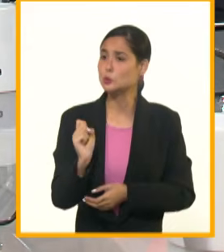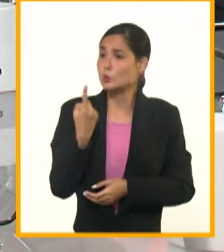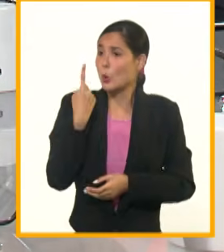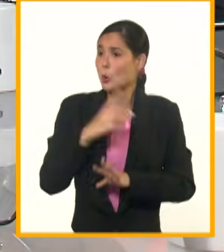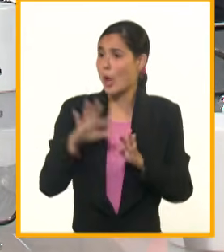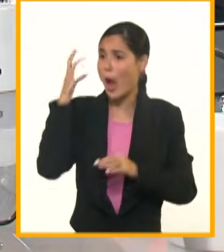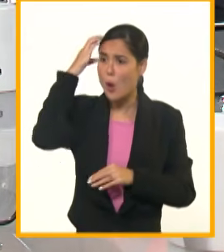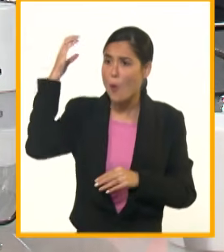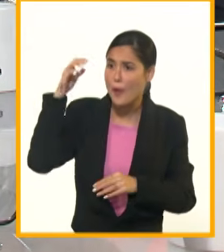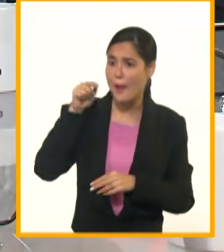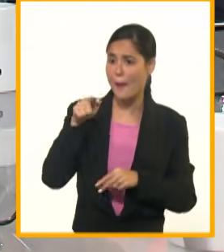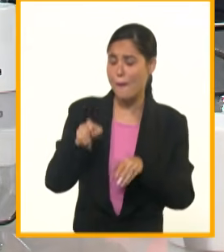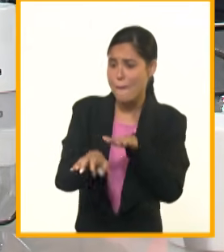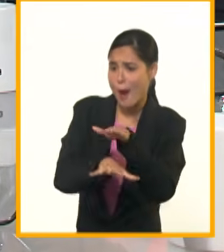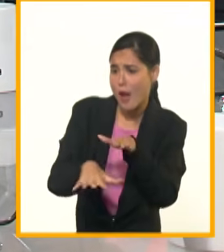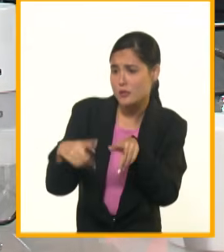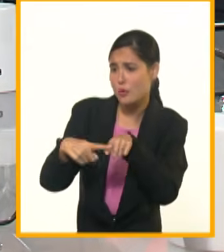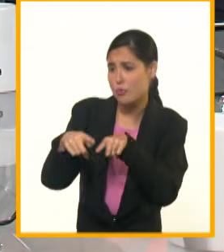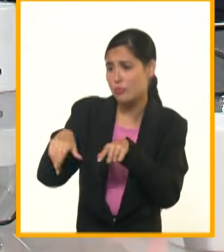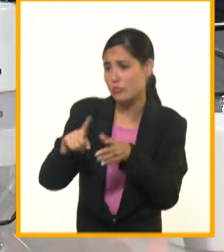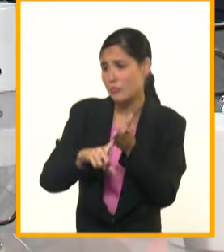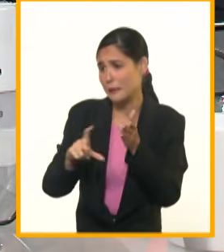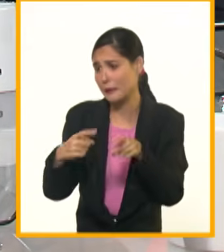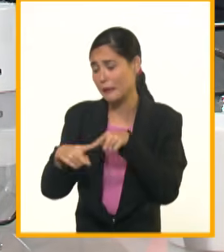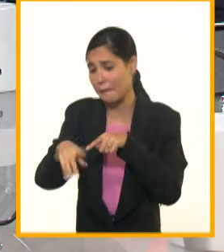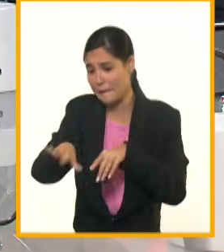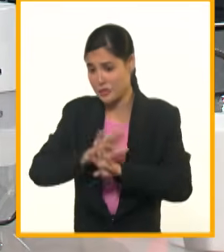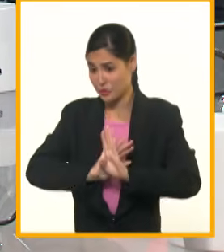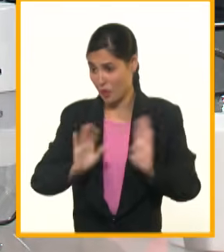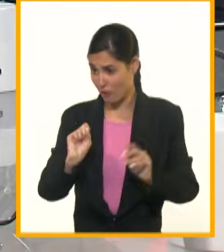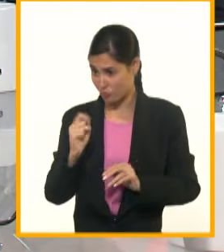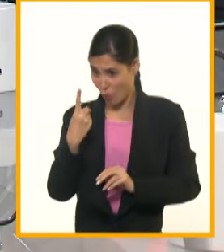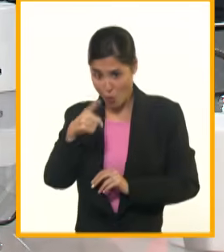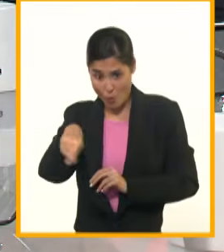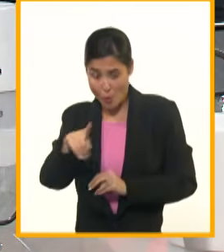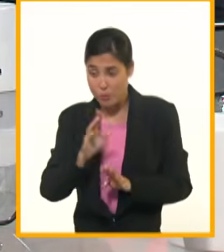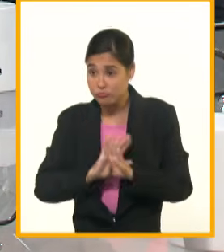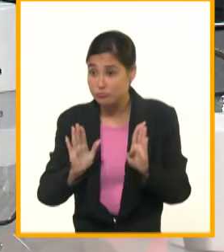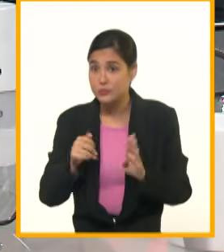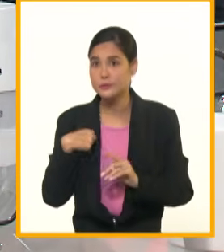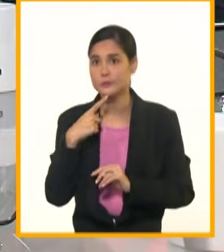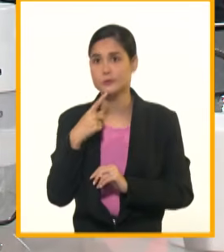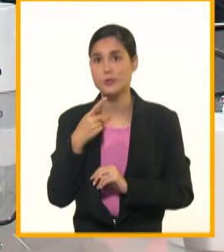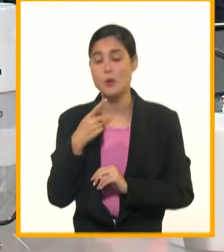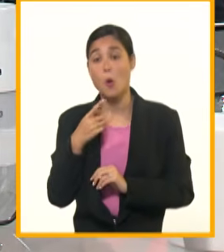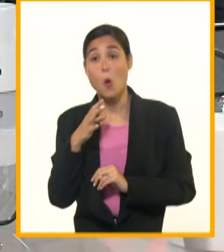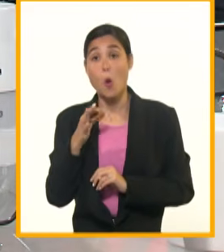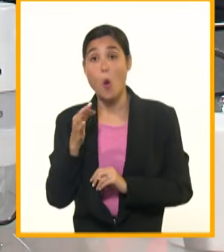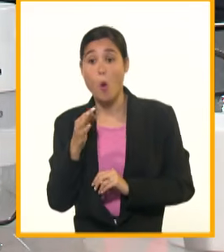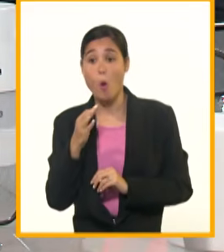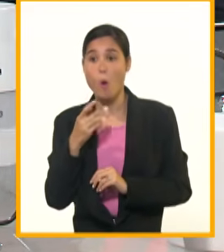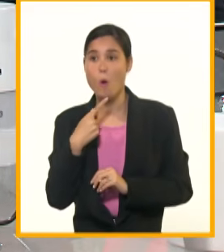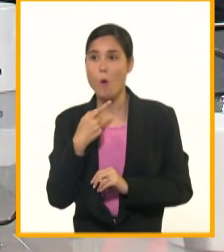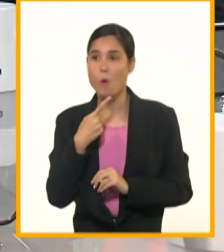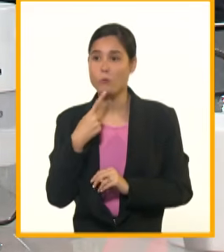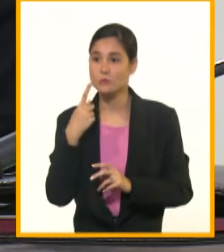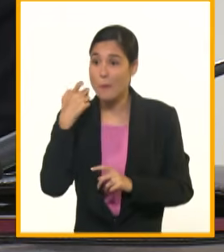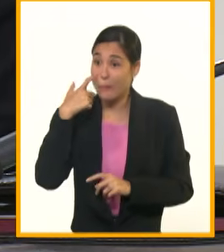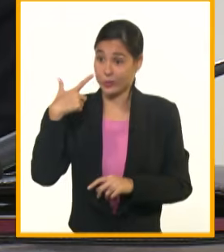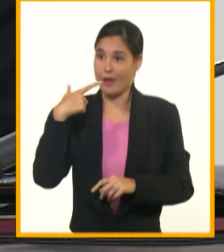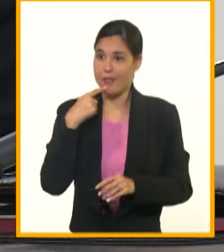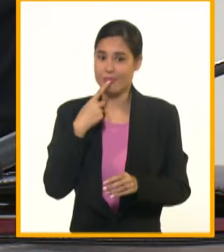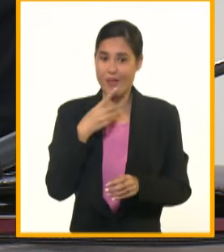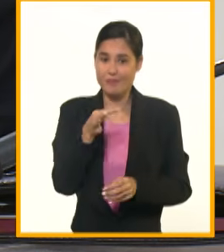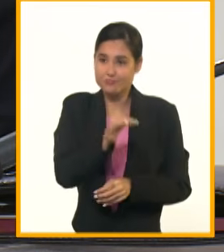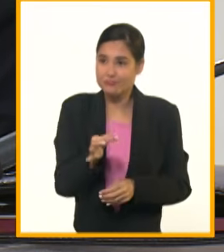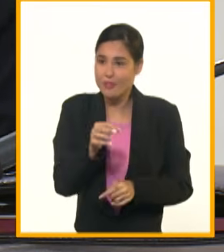que desde el gobernador y desde el Consejo de Gobierno provincial se emiten, sino el papel activo que tiene que tener cada territorio, porque aunque haya